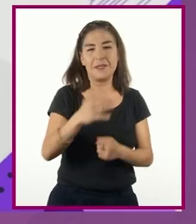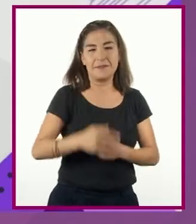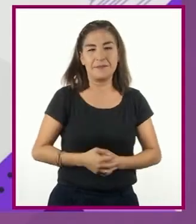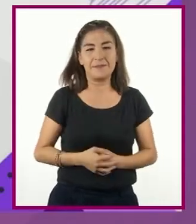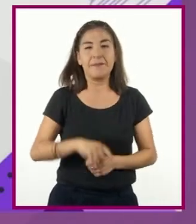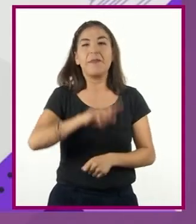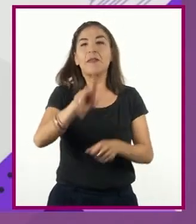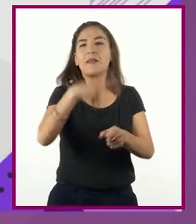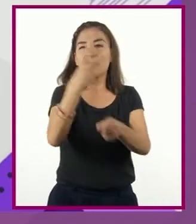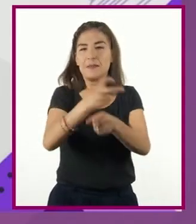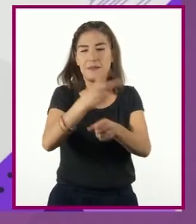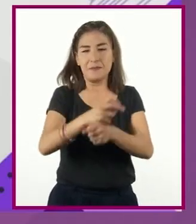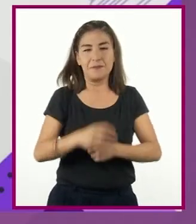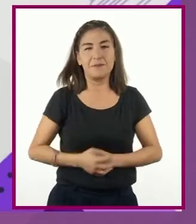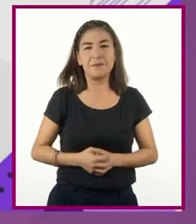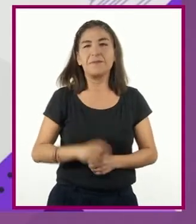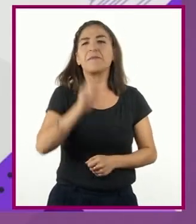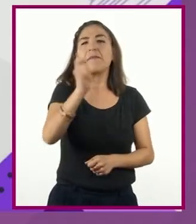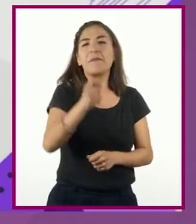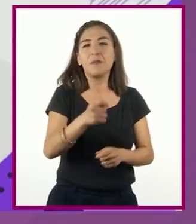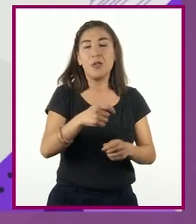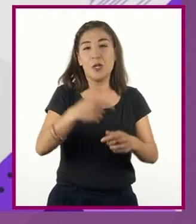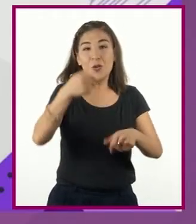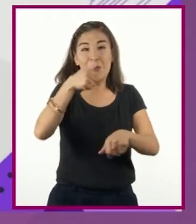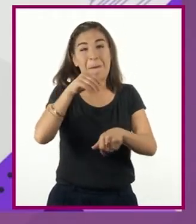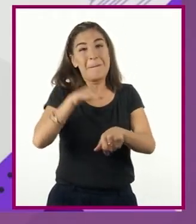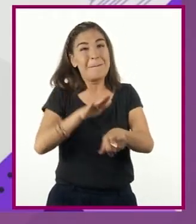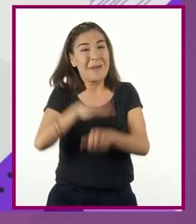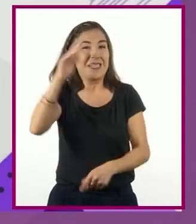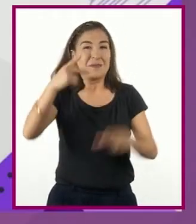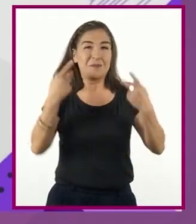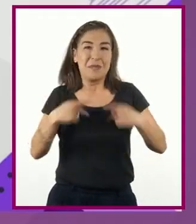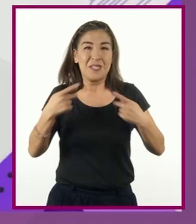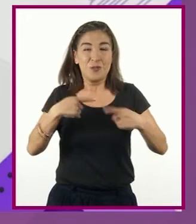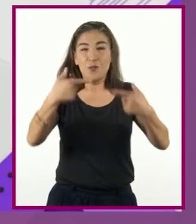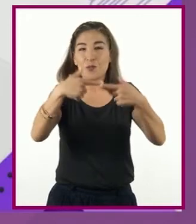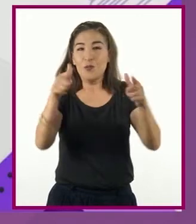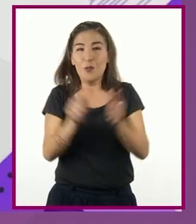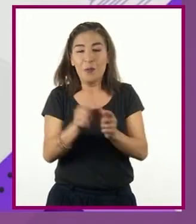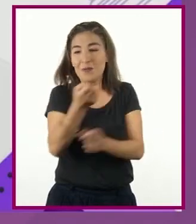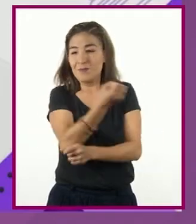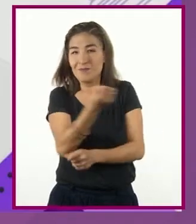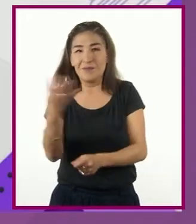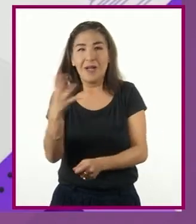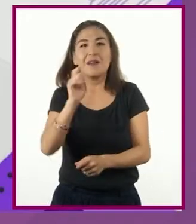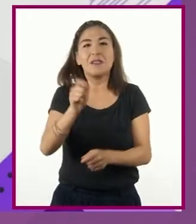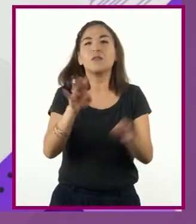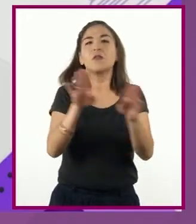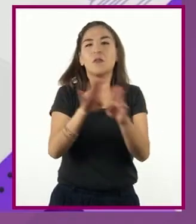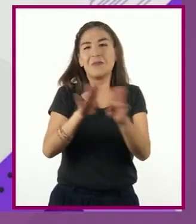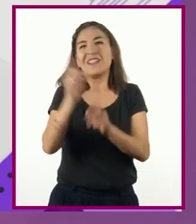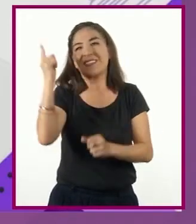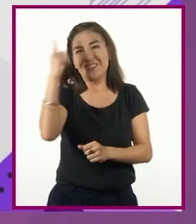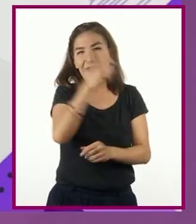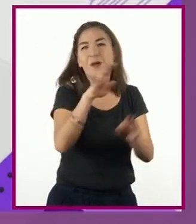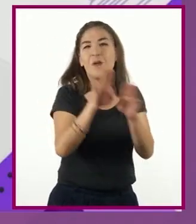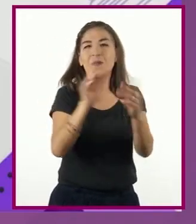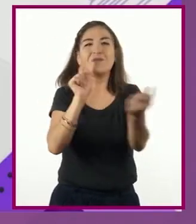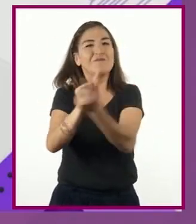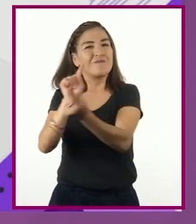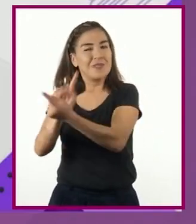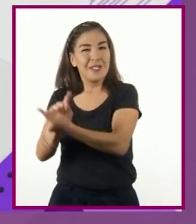Secundarios. Los conforman un gran número de integrantes. Esto dificulta la relación cara a cara.